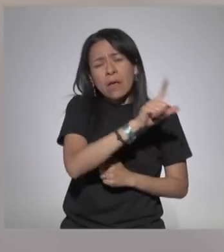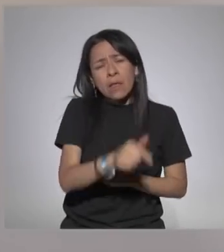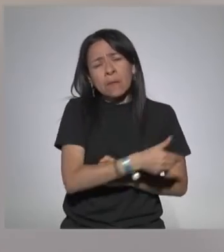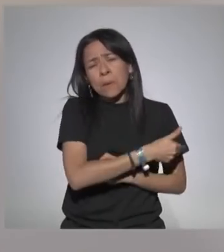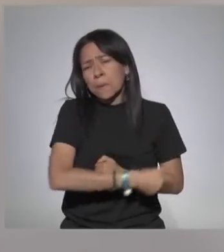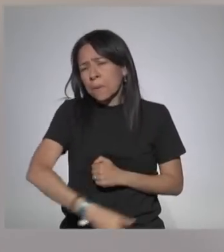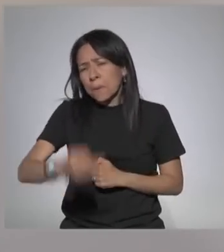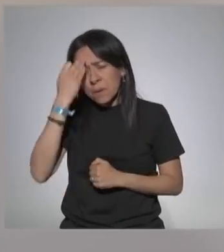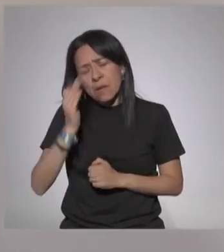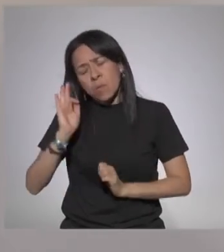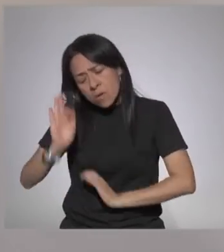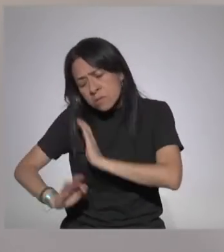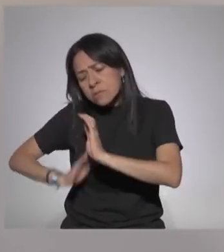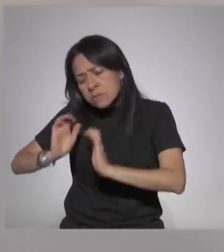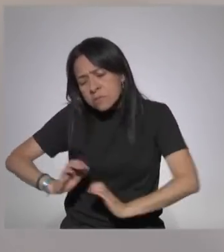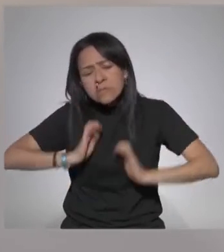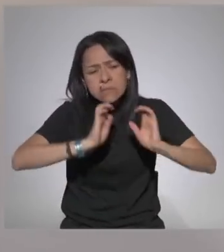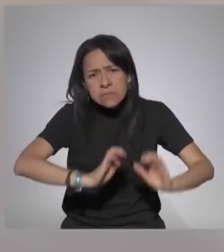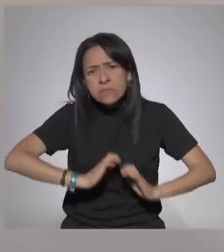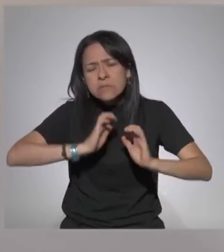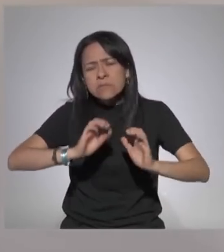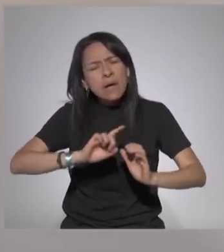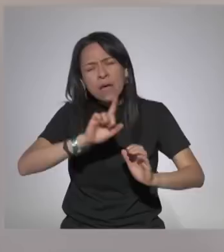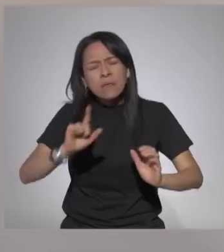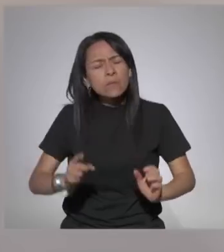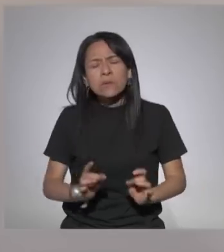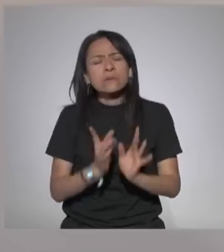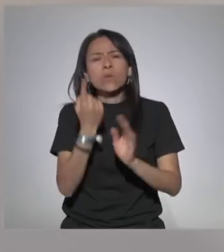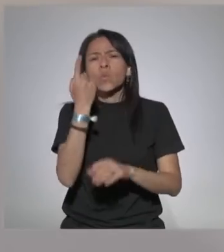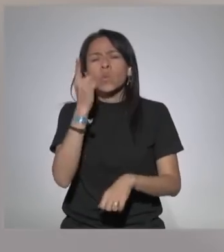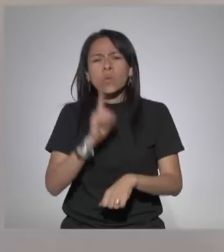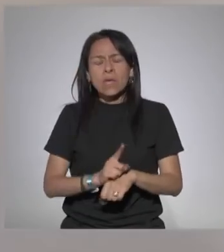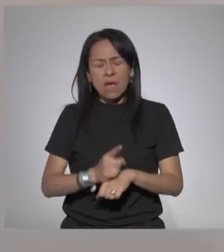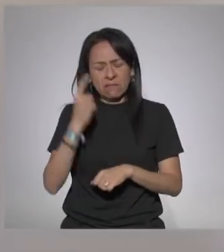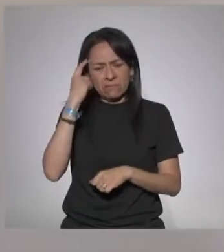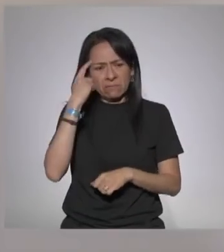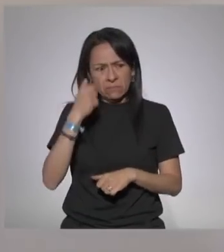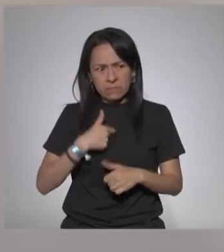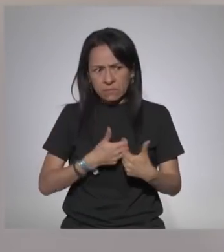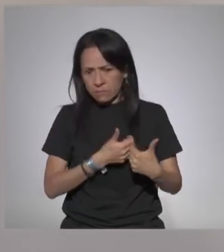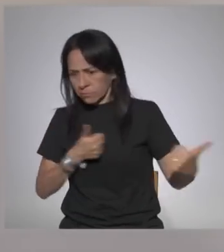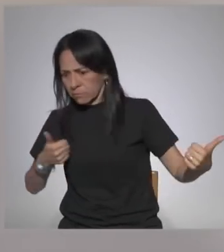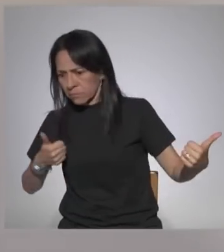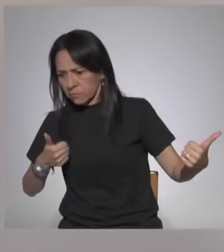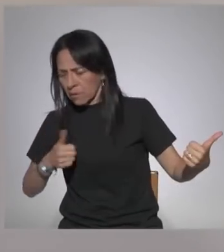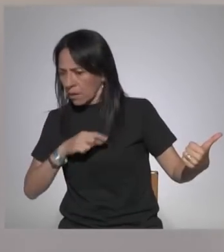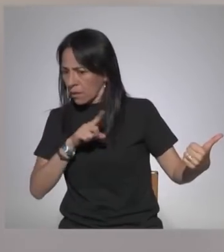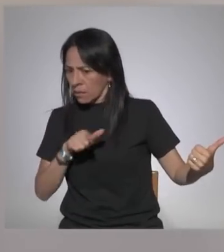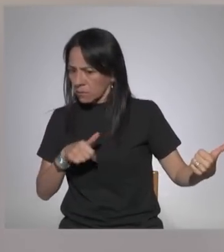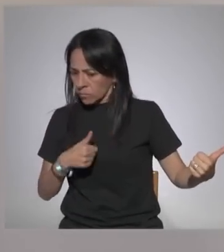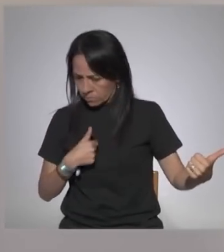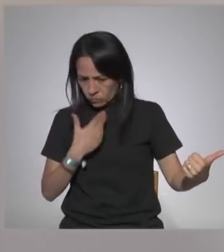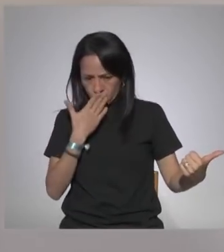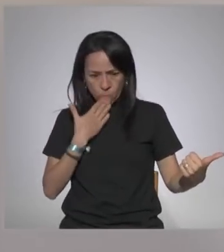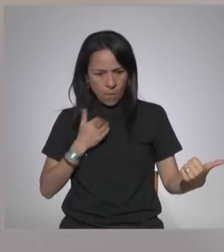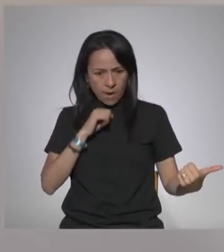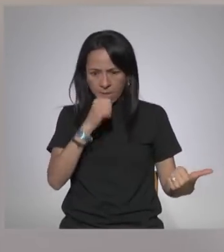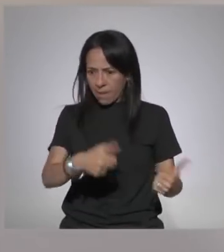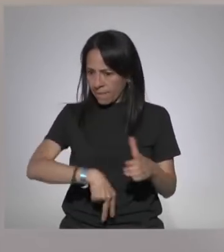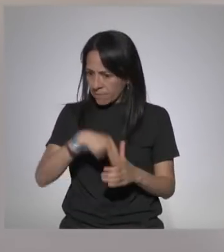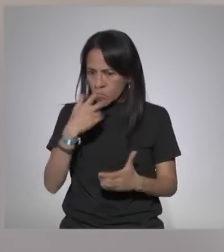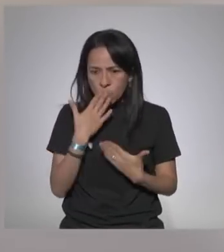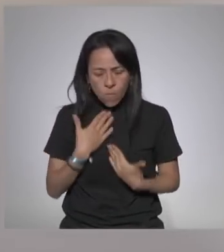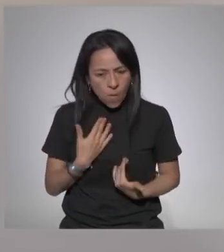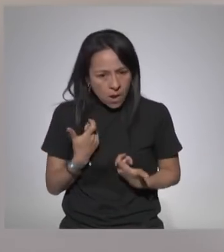y un día te das cuenta que si tú te separas, tú no tienes nada, ¿no? O sea, no tienes una seguridad económica, no tienes